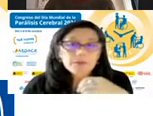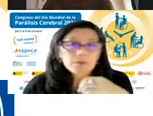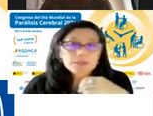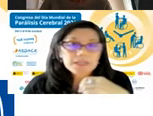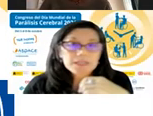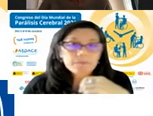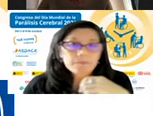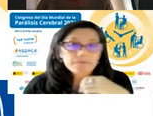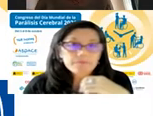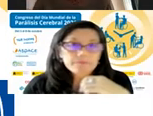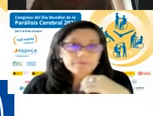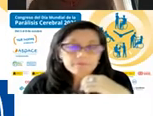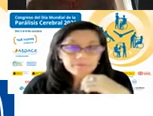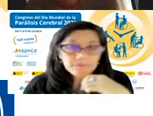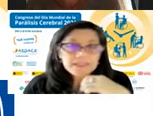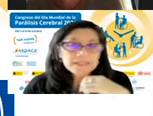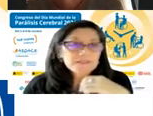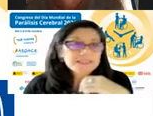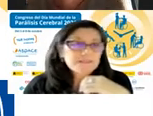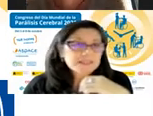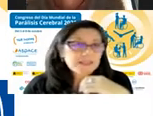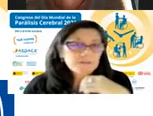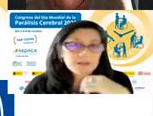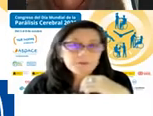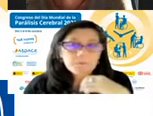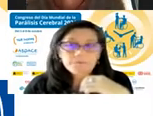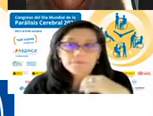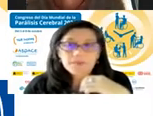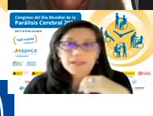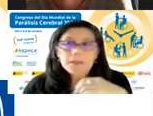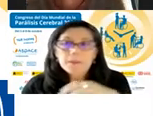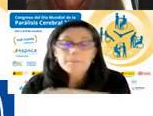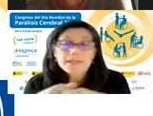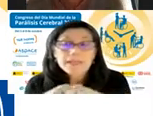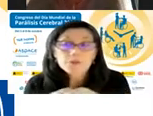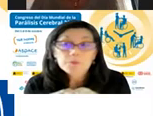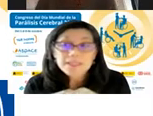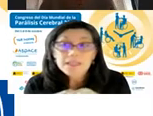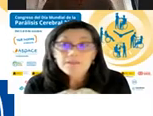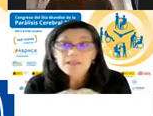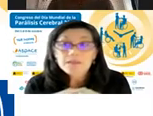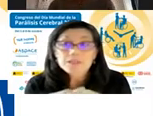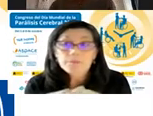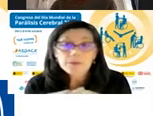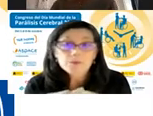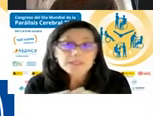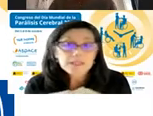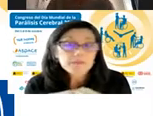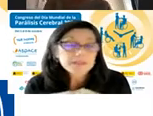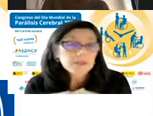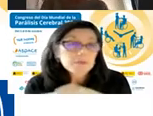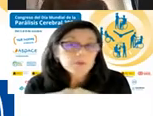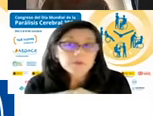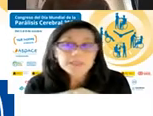hacer preguntas es a través de levantar la mano, ¿vale? Para quien os podéis escribir vuestras preguntas